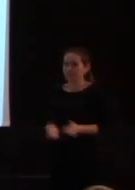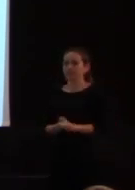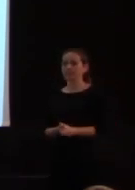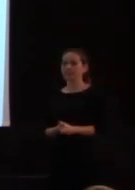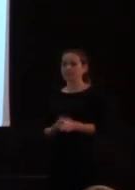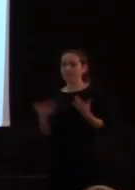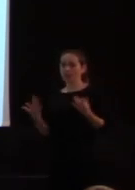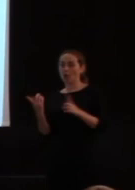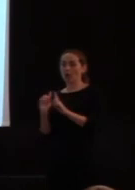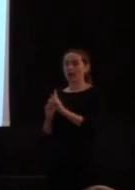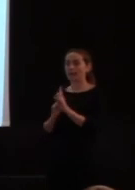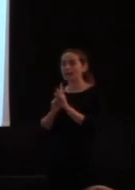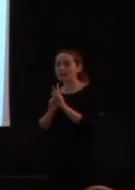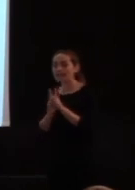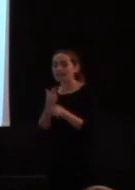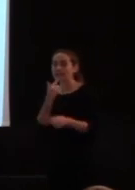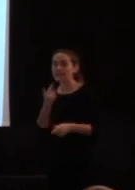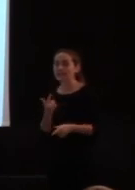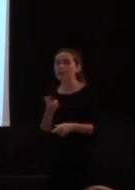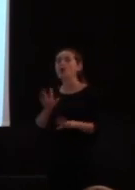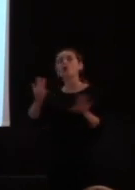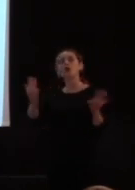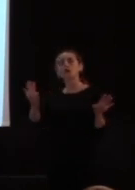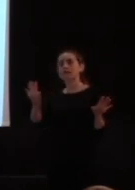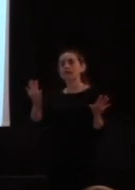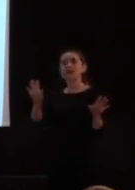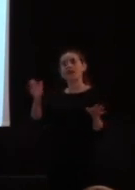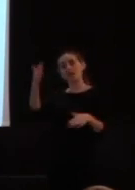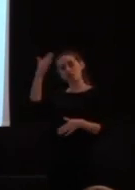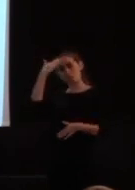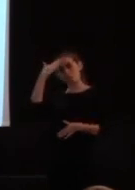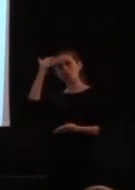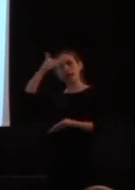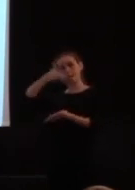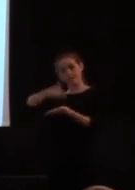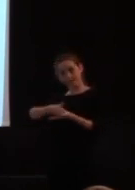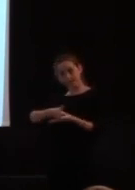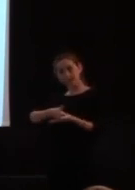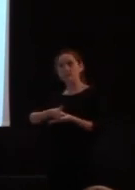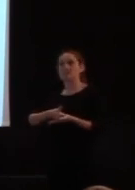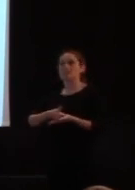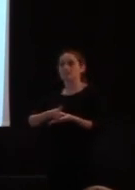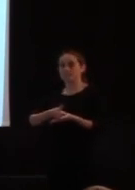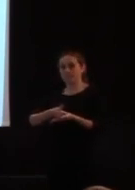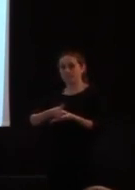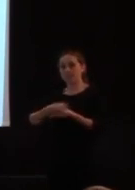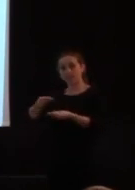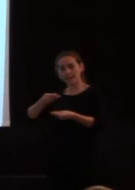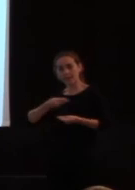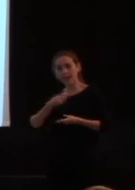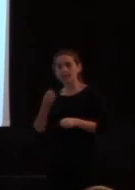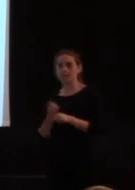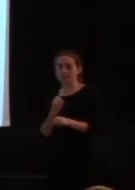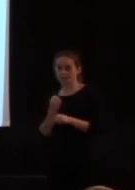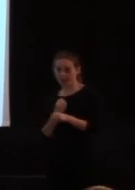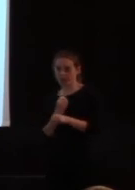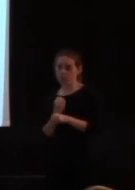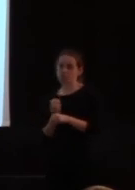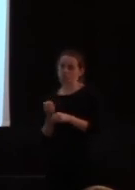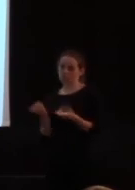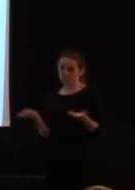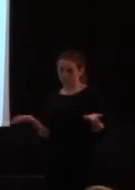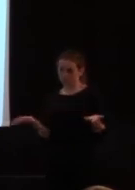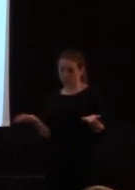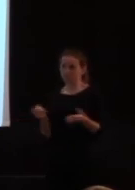perseguían en el PEI, porque, oye, vente a la tutoría, el término DAS, o la tutoría, o el EN, es decir, el